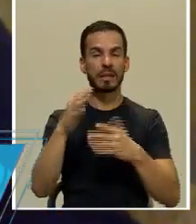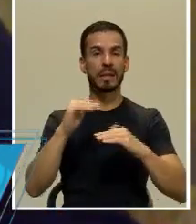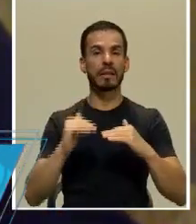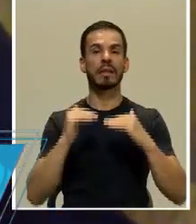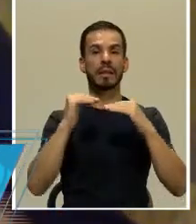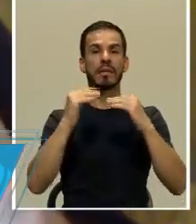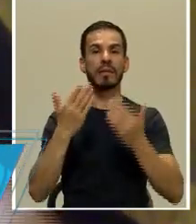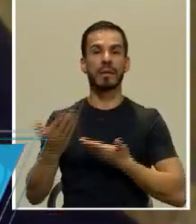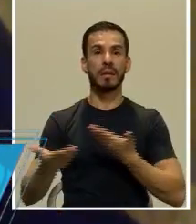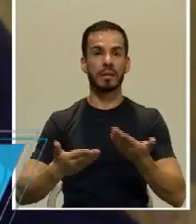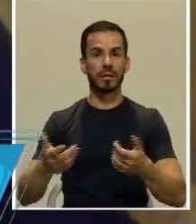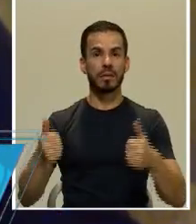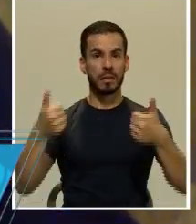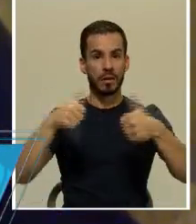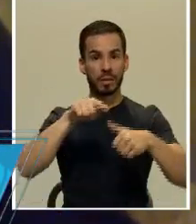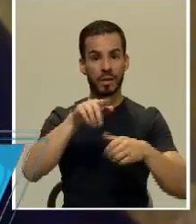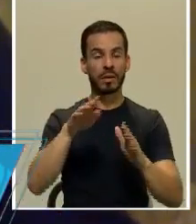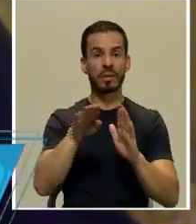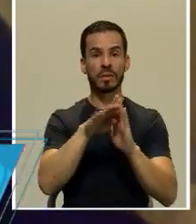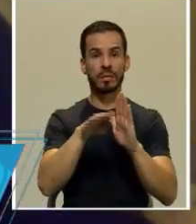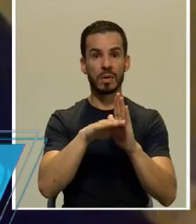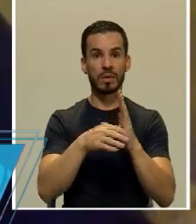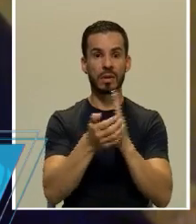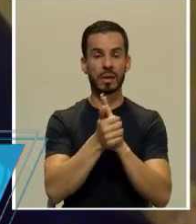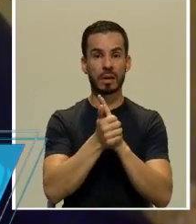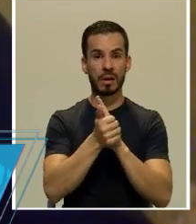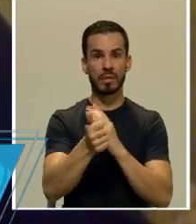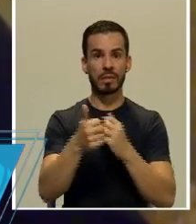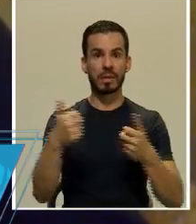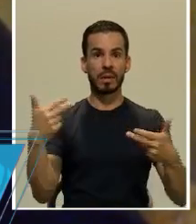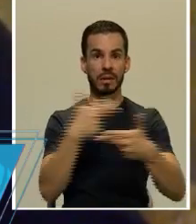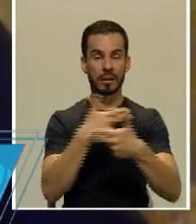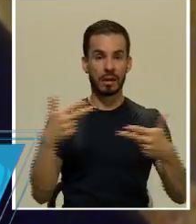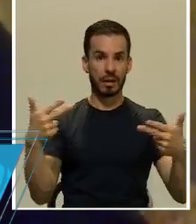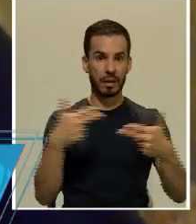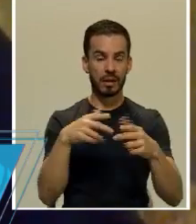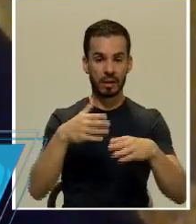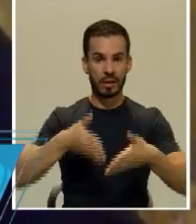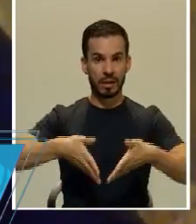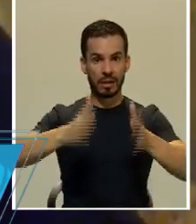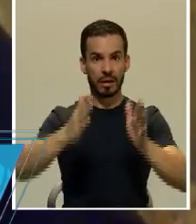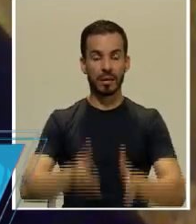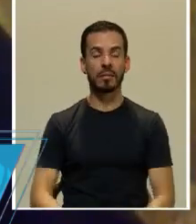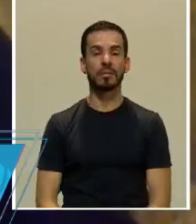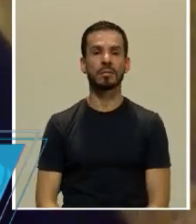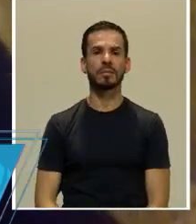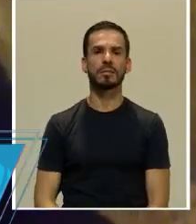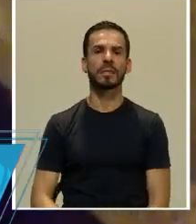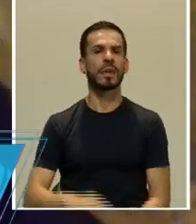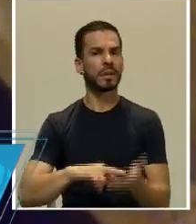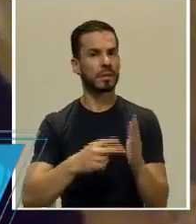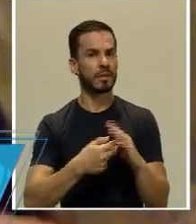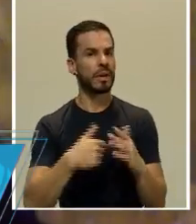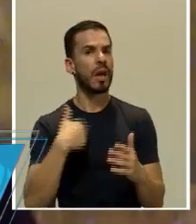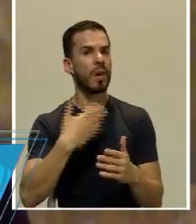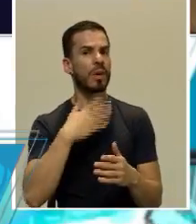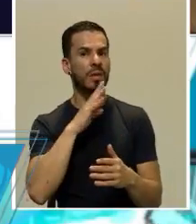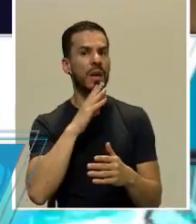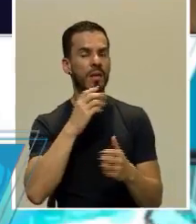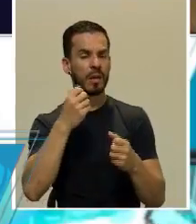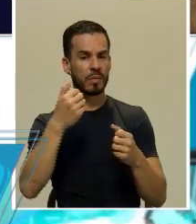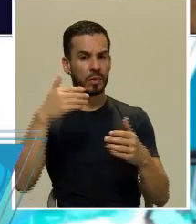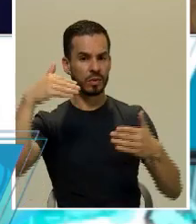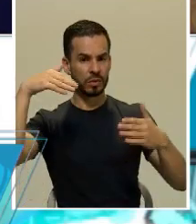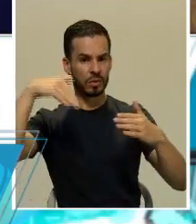servicio de acuerdo a este manual de capacidad de autopistas. Es decir, cuando hablamos de cruces a